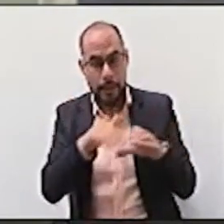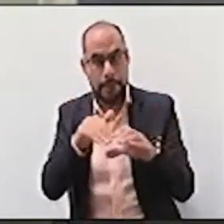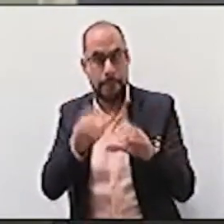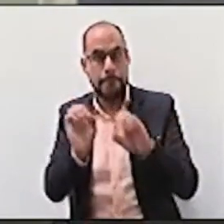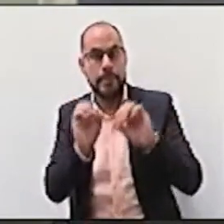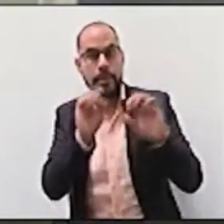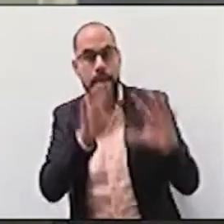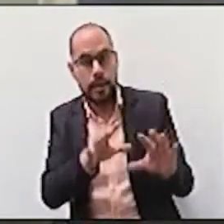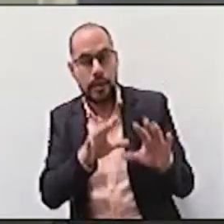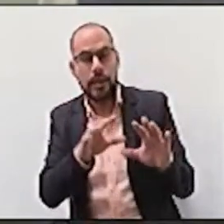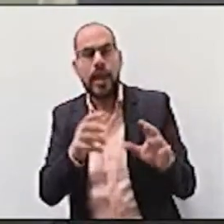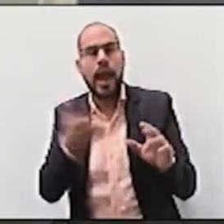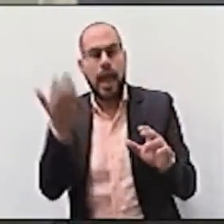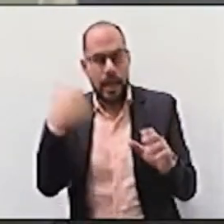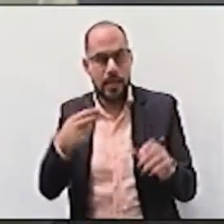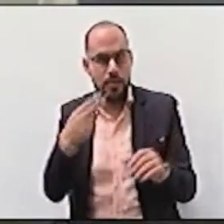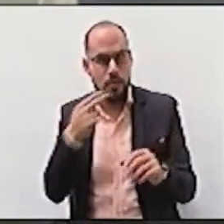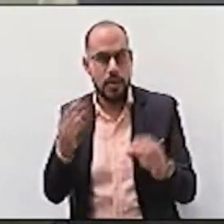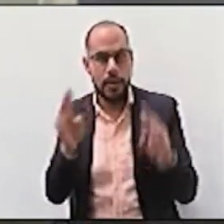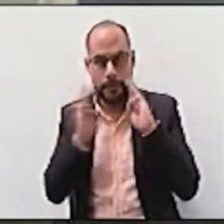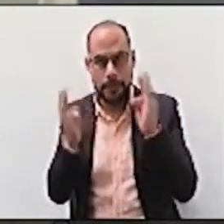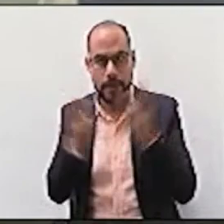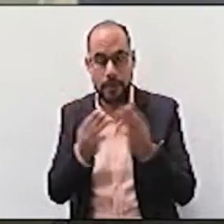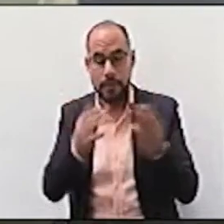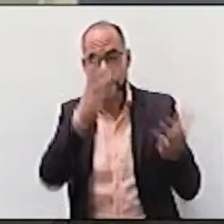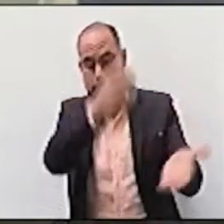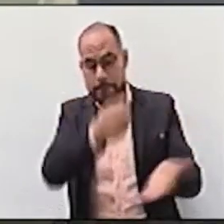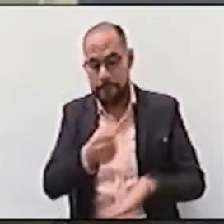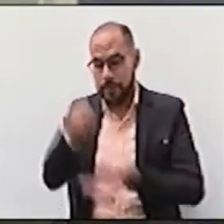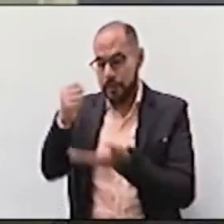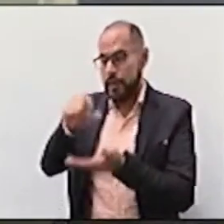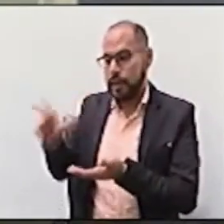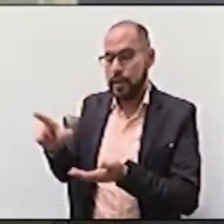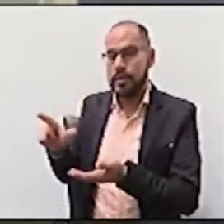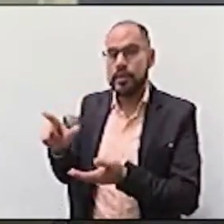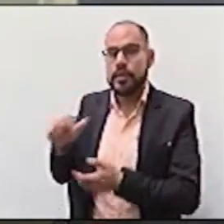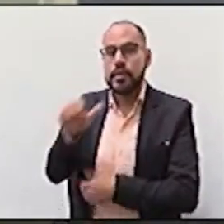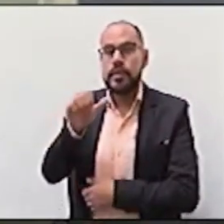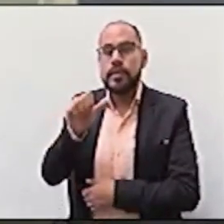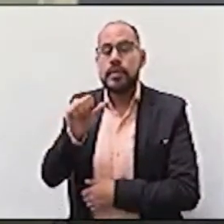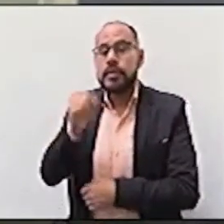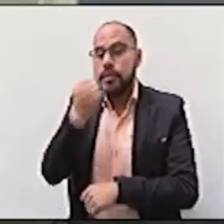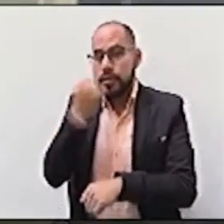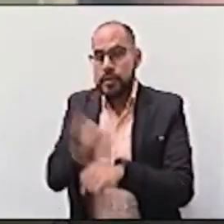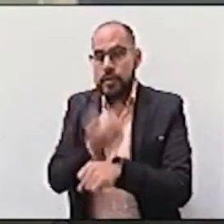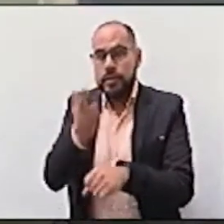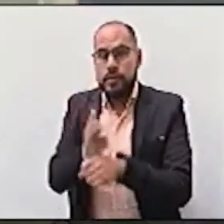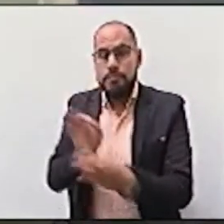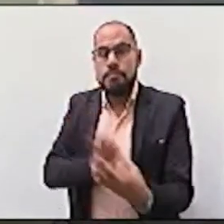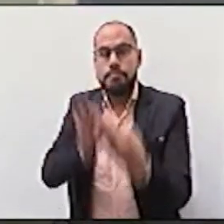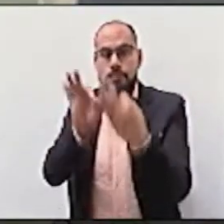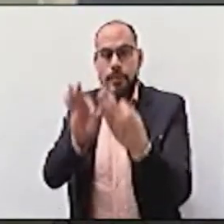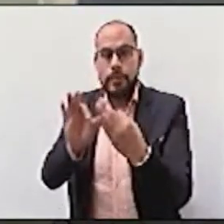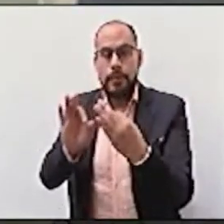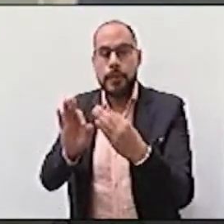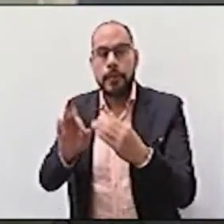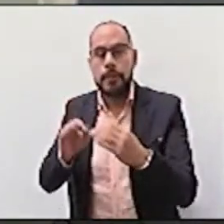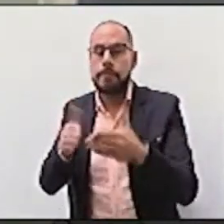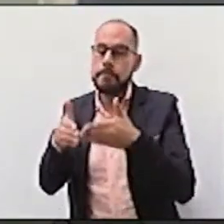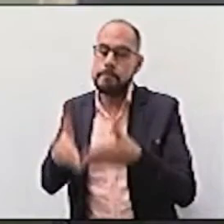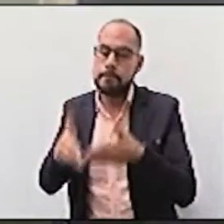vayan directamente a las Secretarías de Defensa y Marina, y el restante 60%, 30%